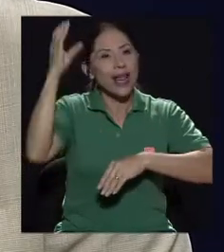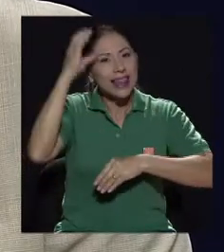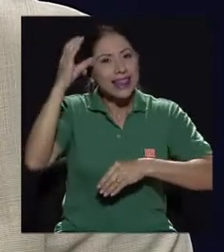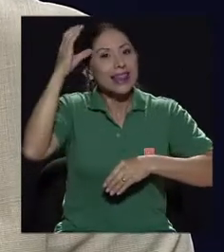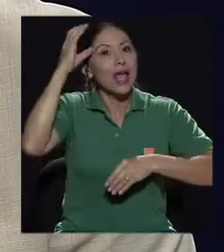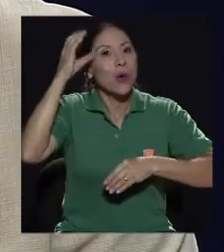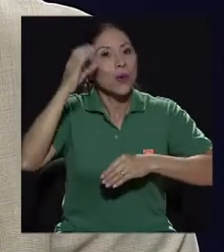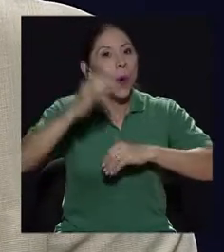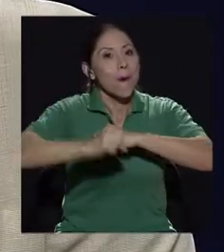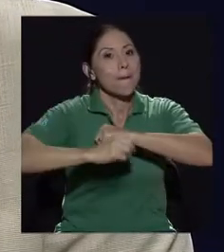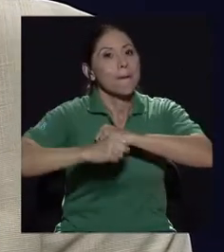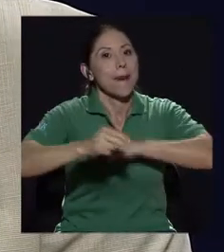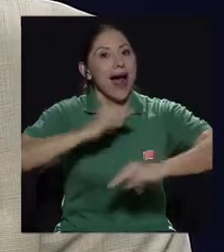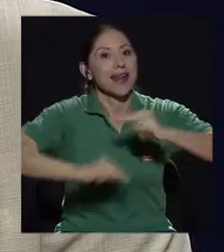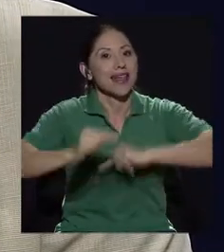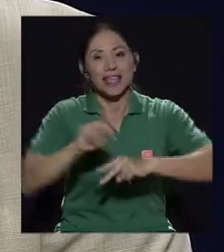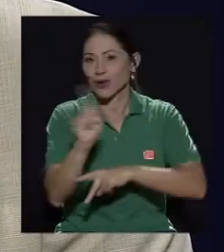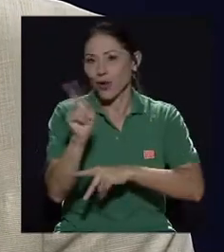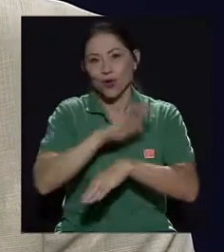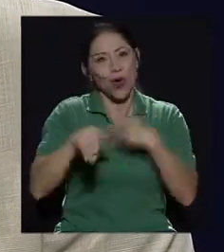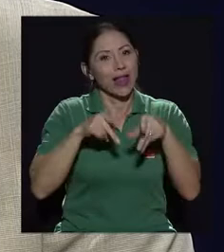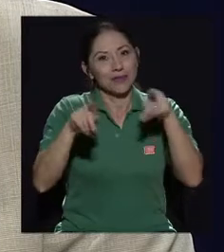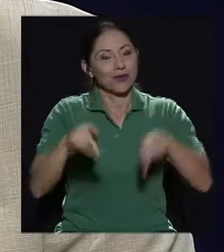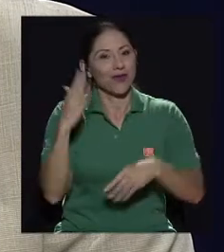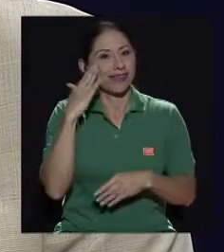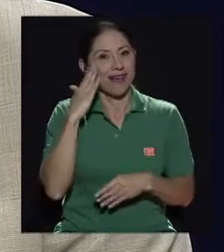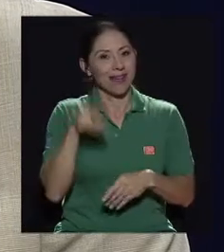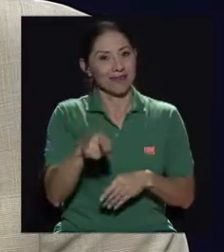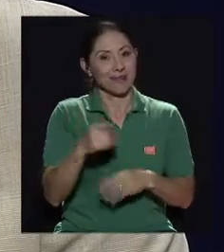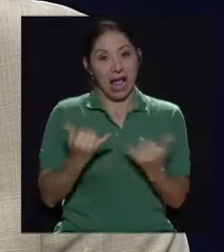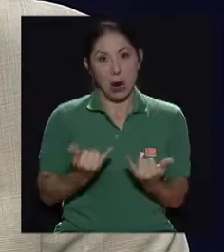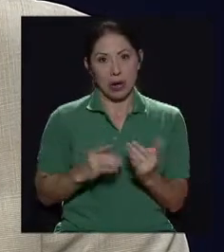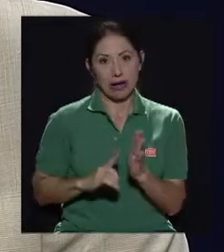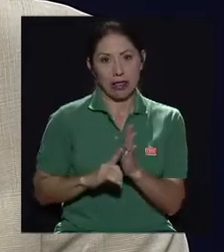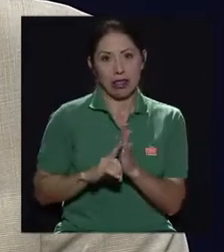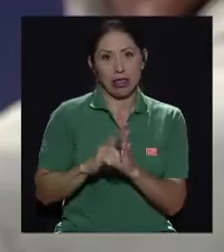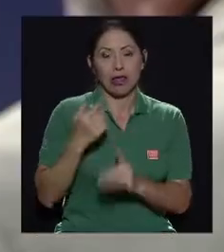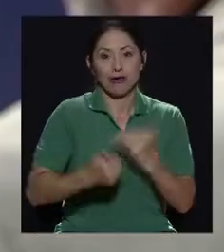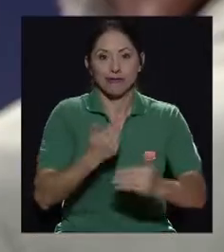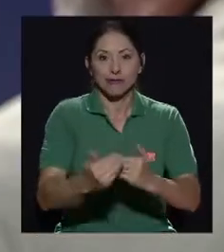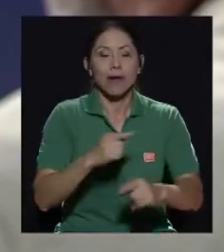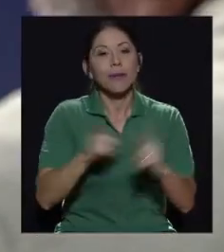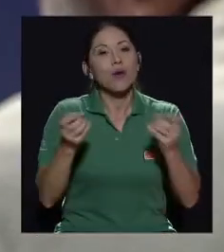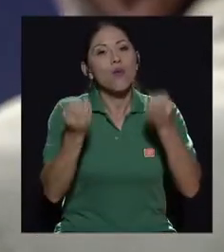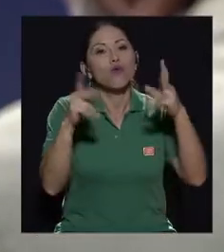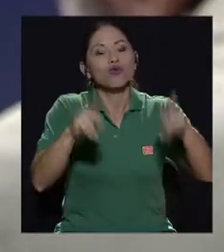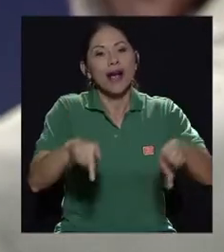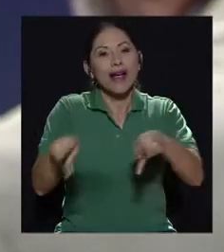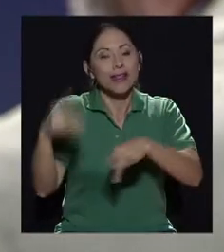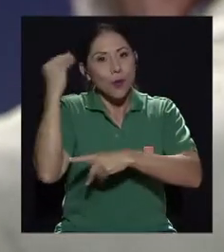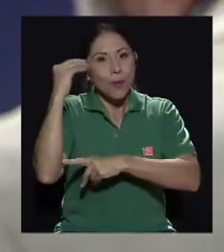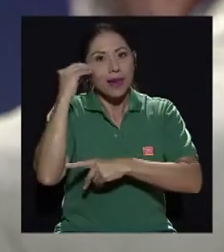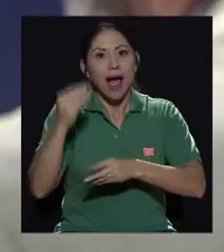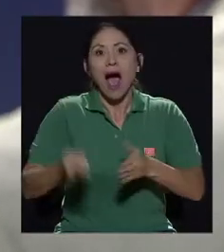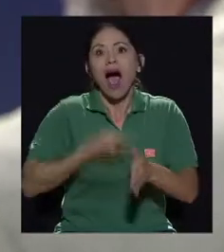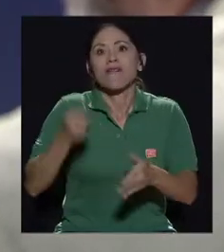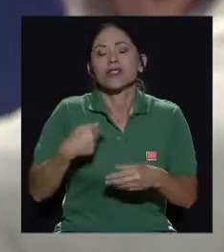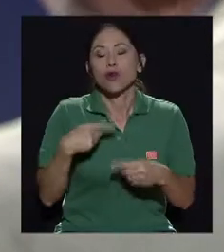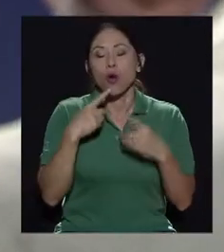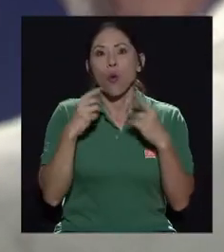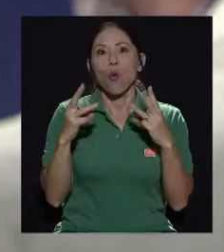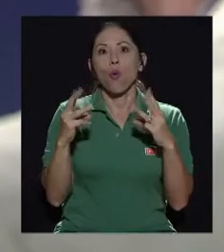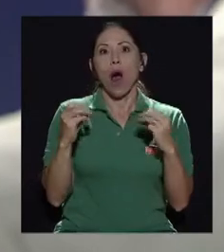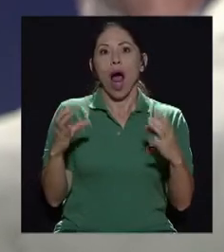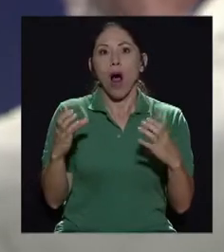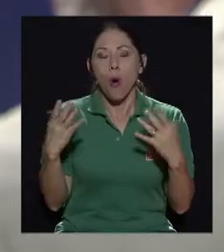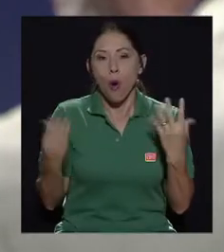habla del neuromarketing no todo el mundo sabe del tema esto es algo que se está desarrollando sí pero sí hay bastante gente que opina a veces digo